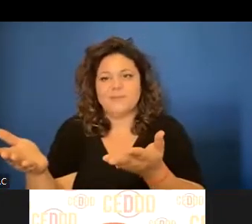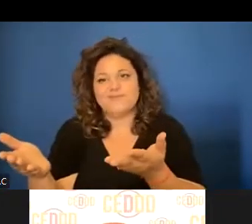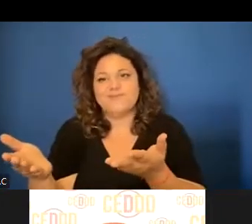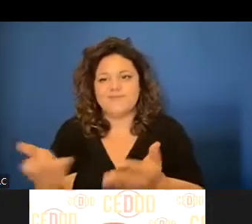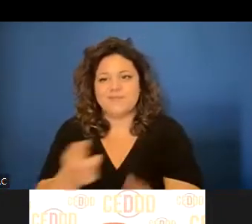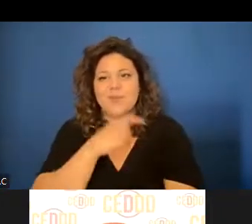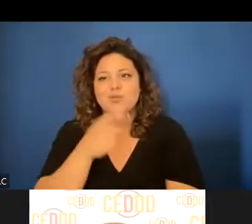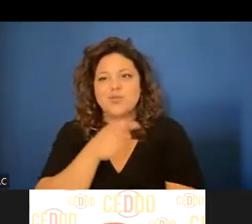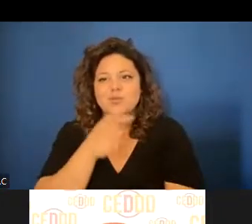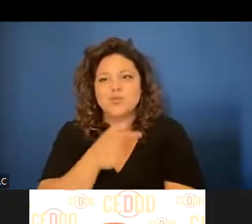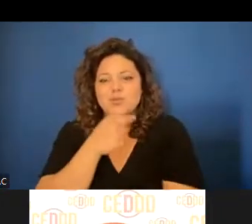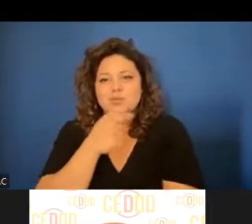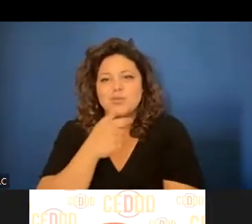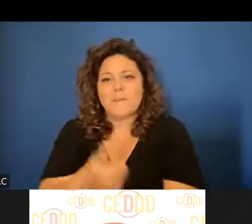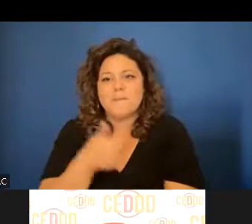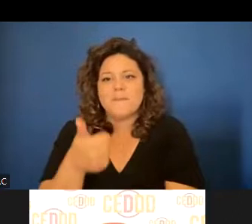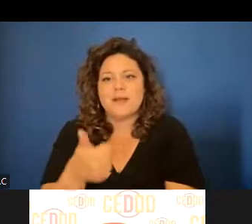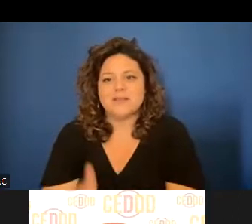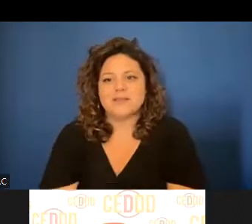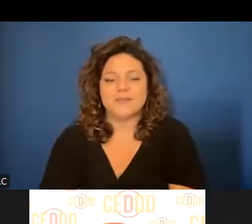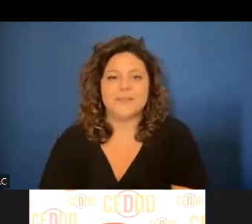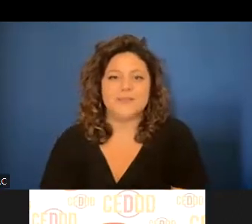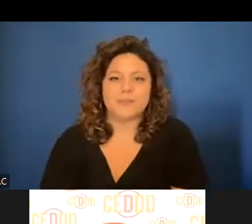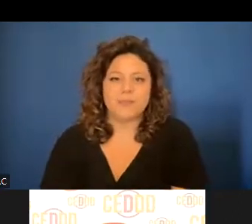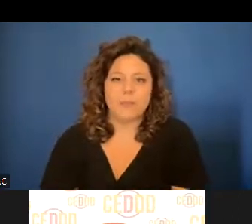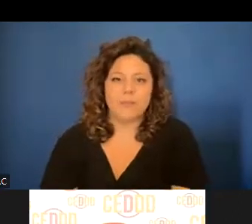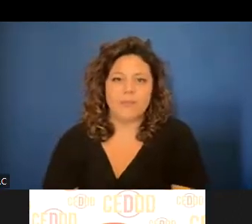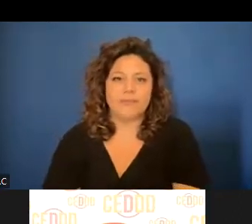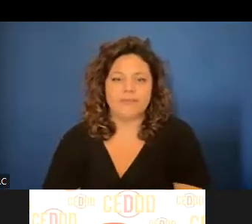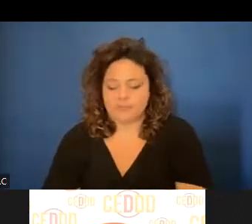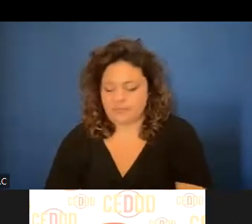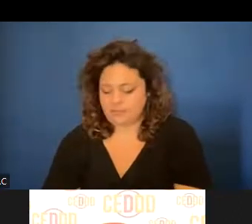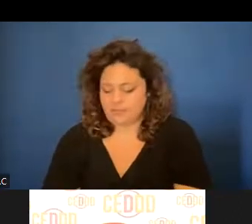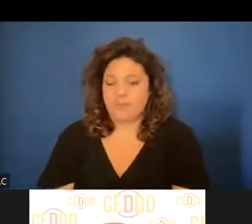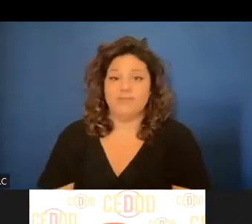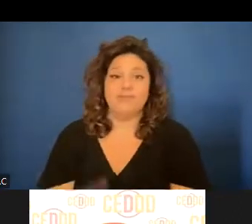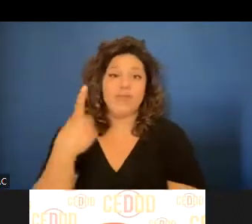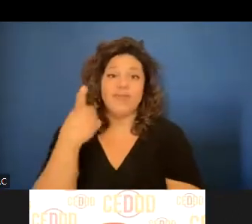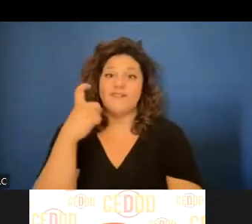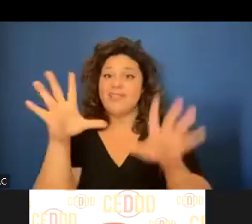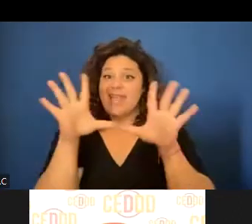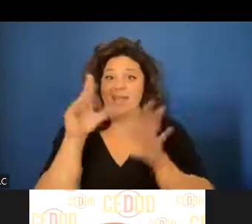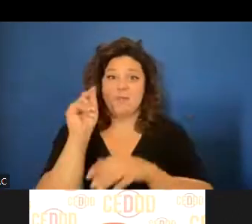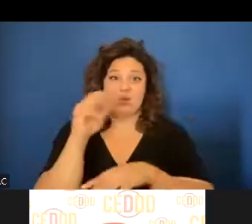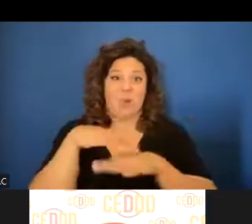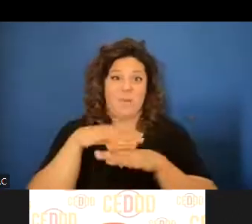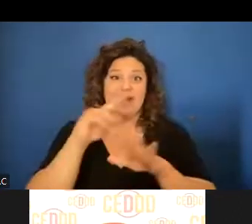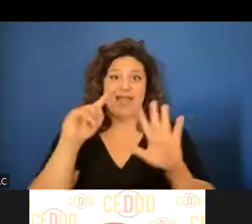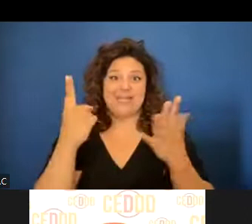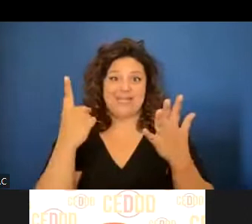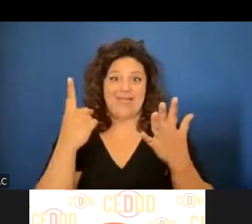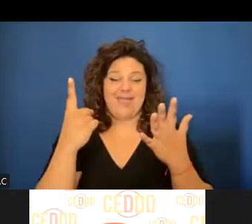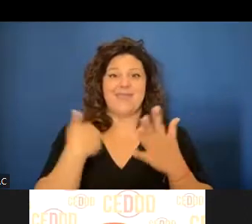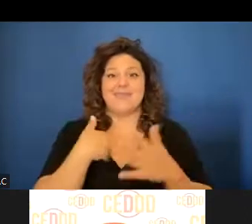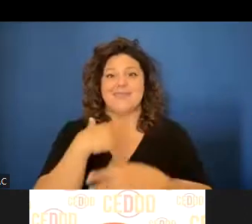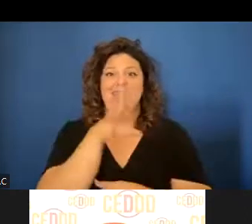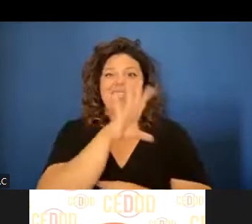esta normativa, podrían ir a las empresas a determinar cuál es el tipo de discriminación que se produce en el